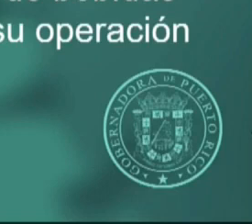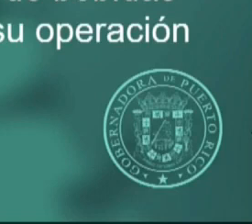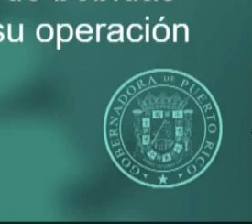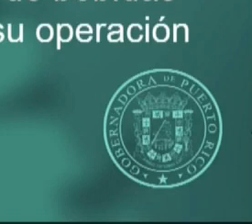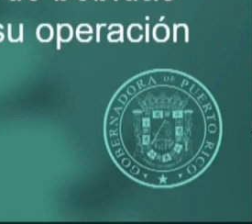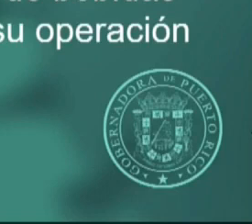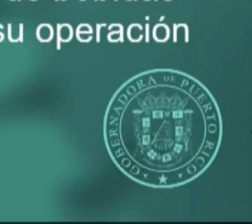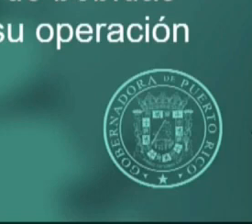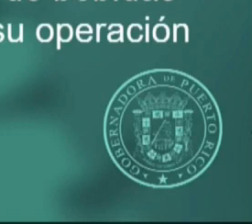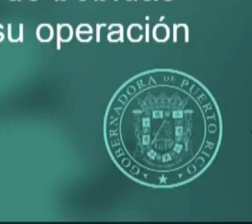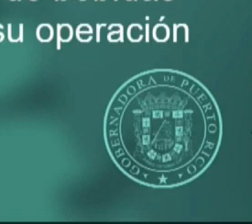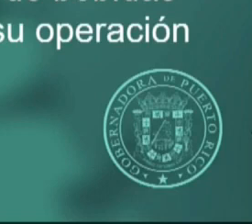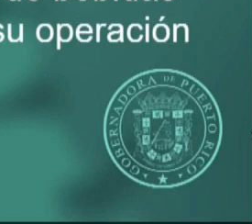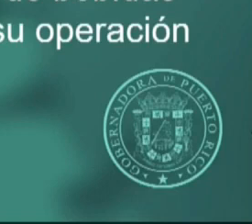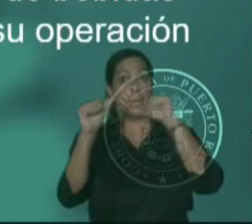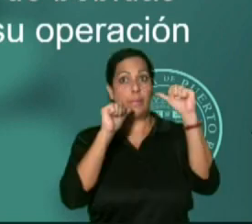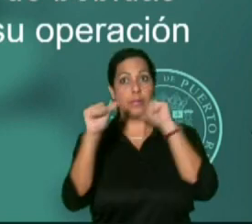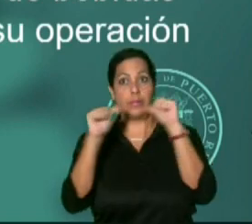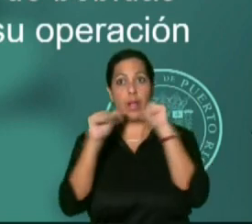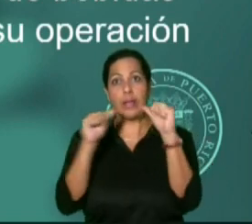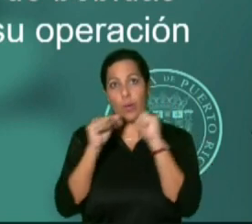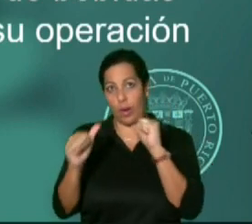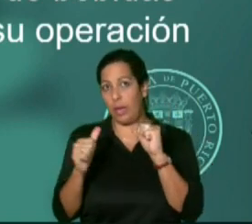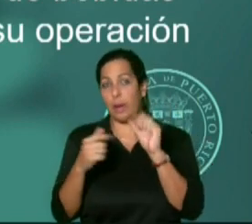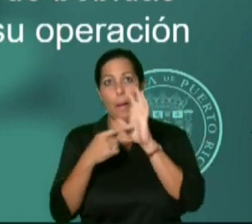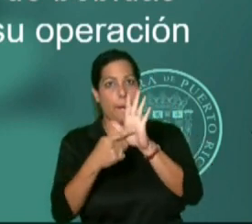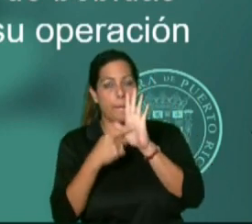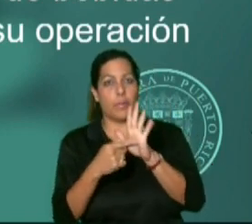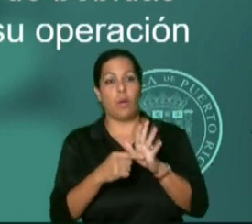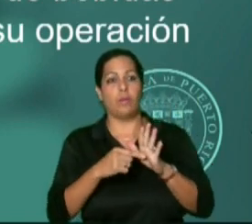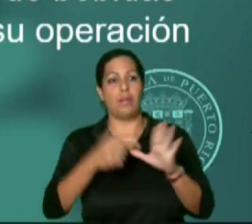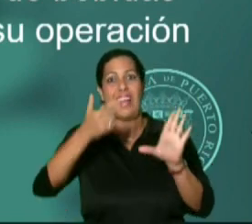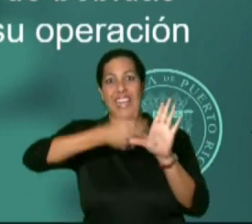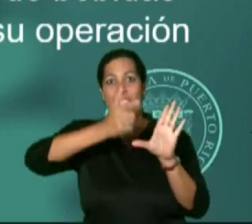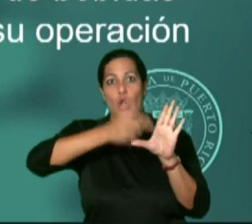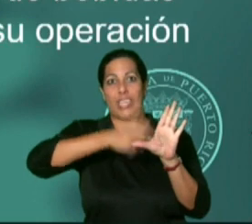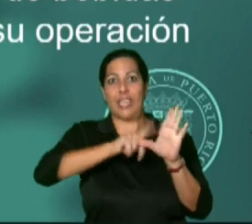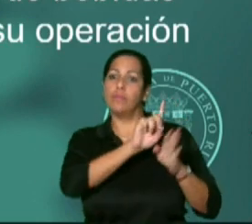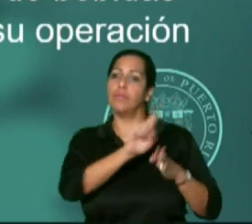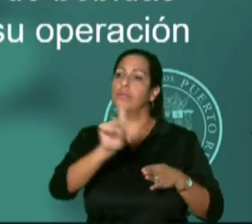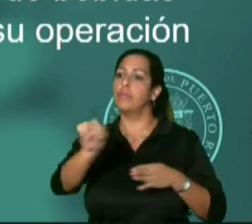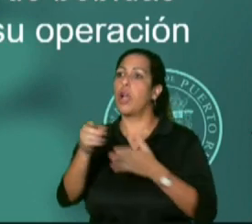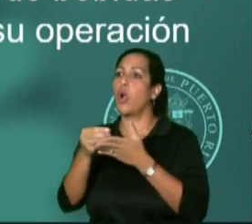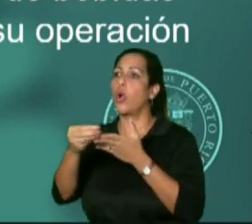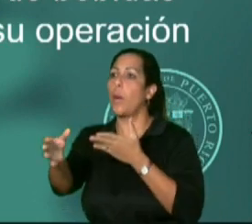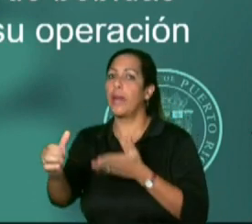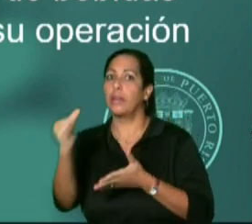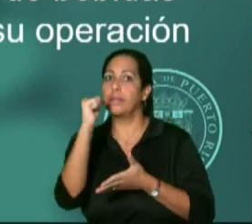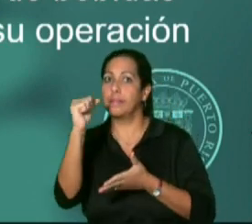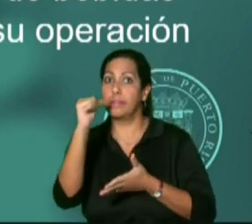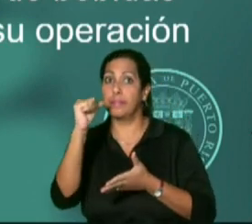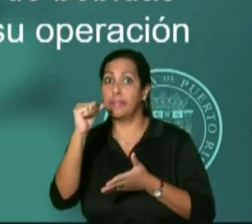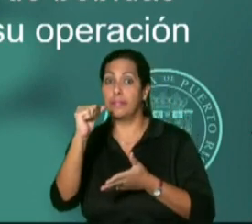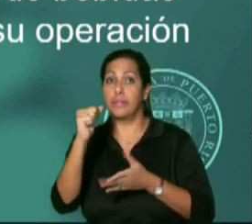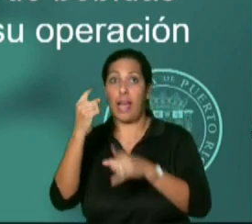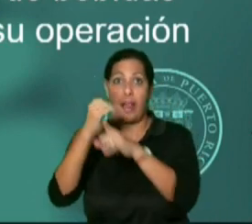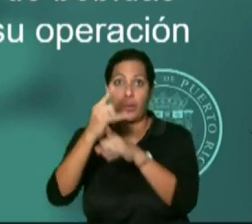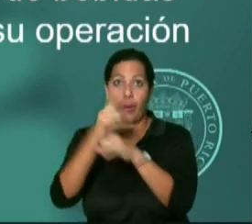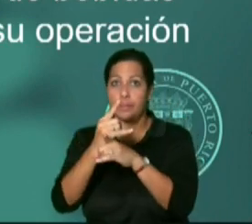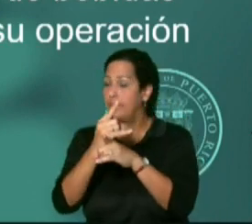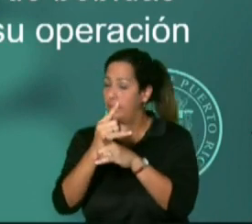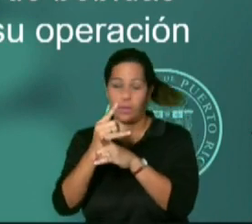establecimiento, consumiendo bebidas alcohólicas como en los garajes y puestos de gasolina. El dueño o administrador